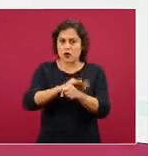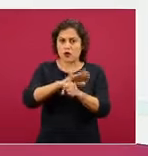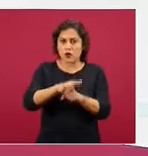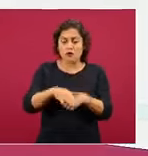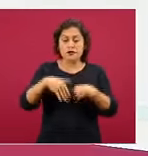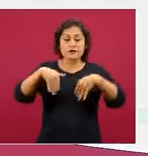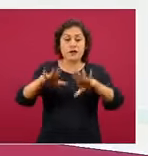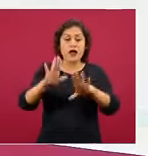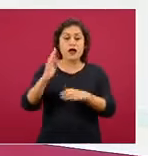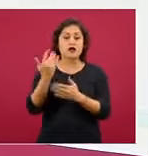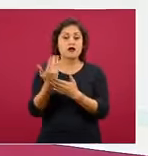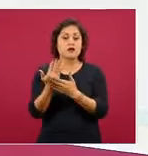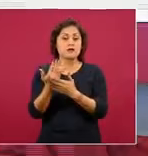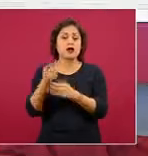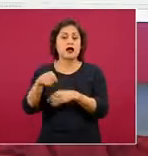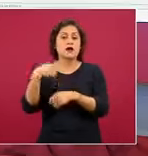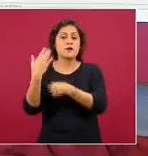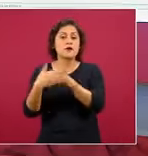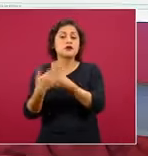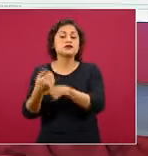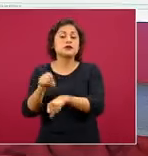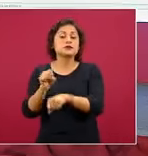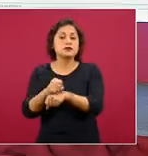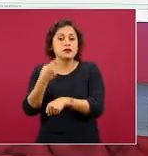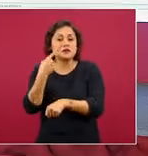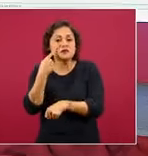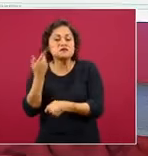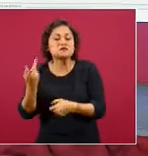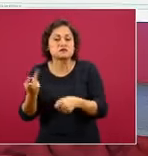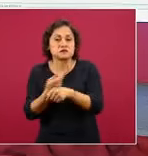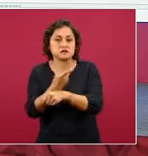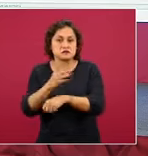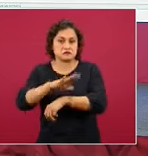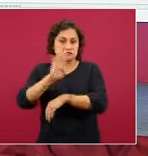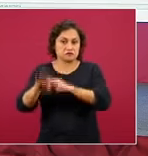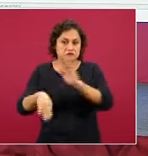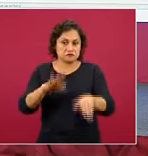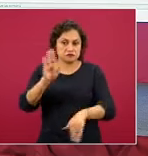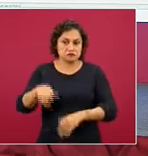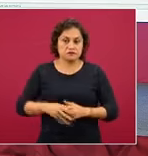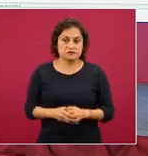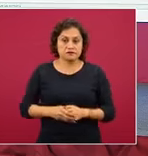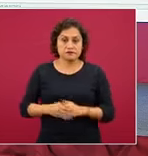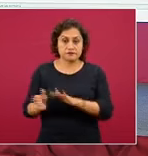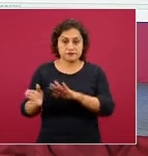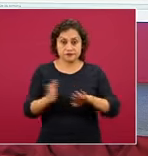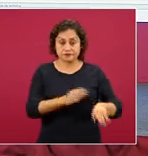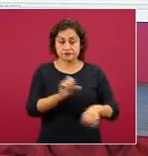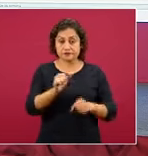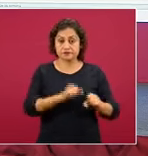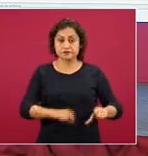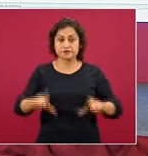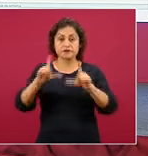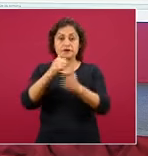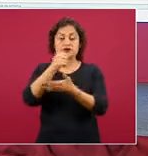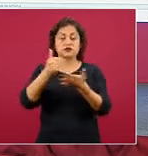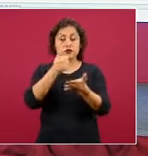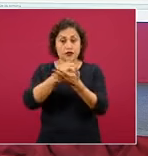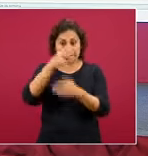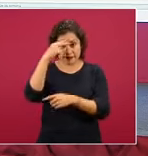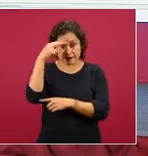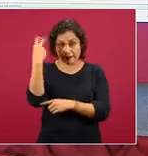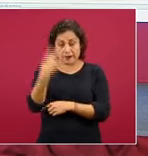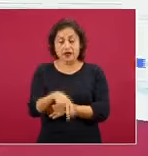próximas semanas en el exceso de mortalidad. La siguiente. En el caso de Ciudad de México, también